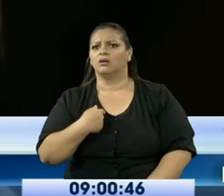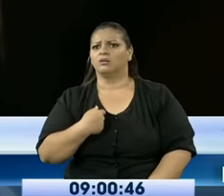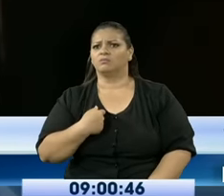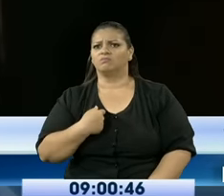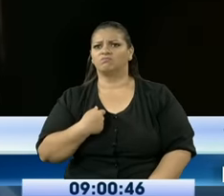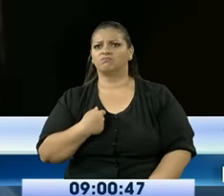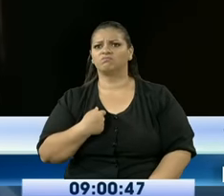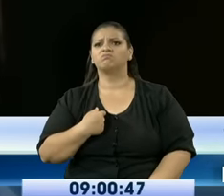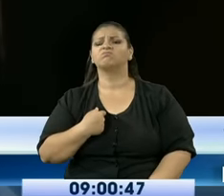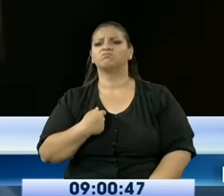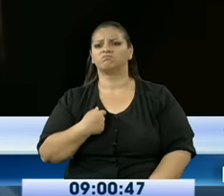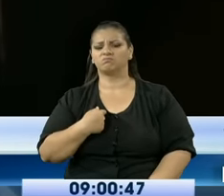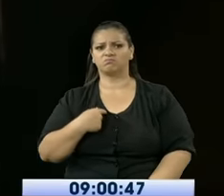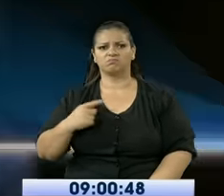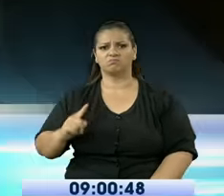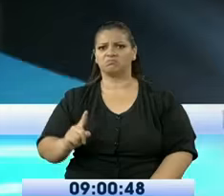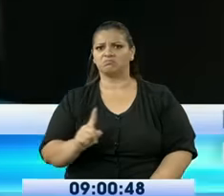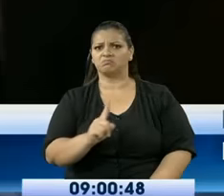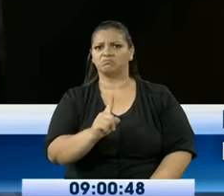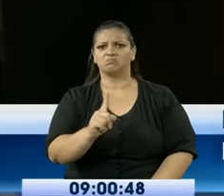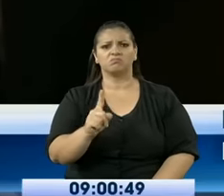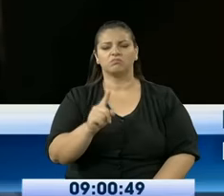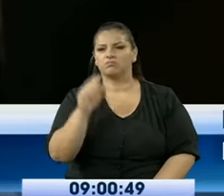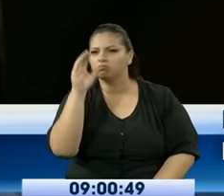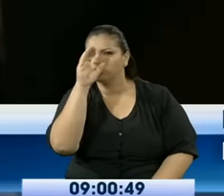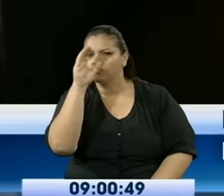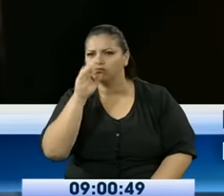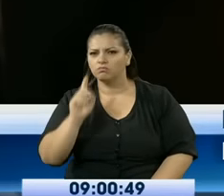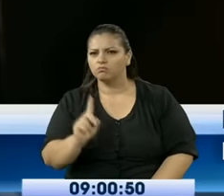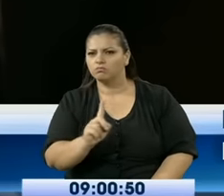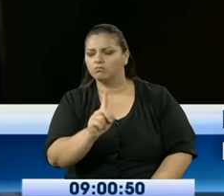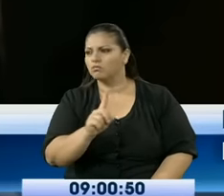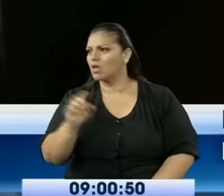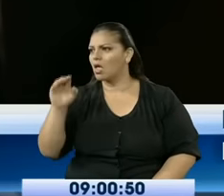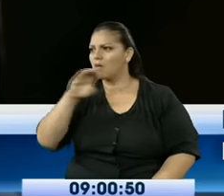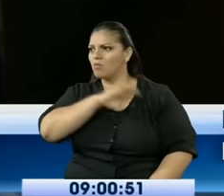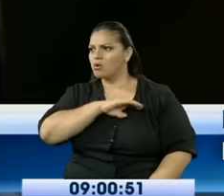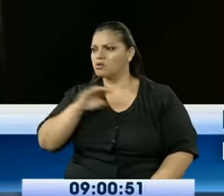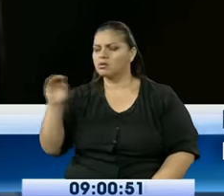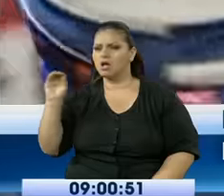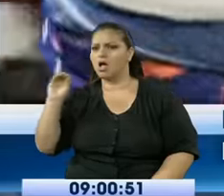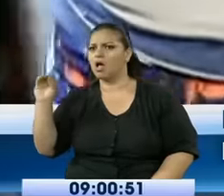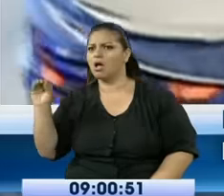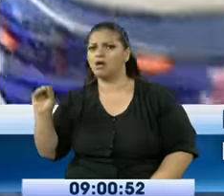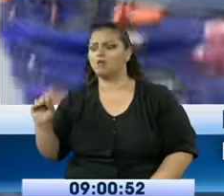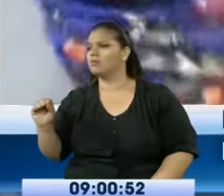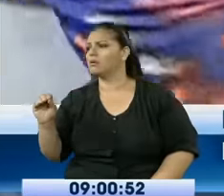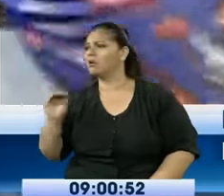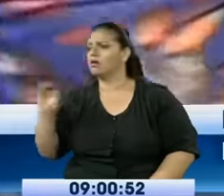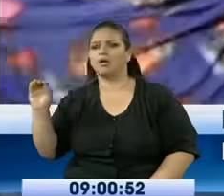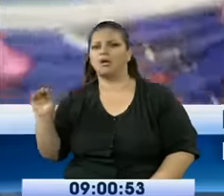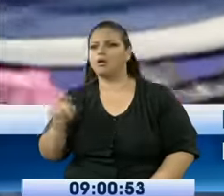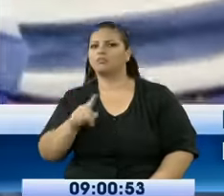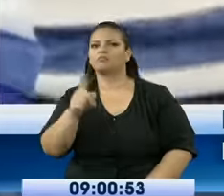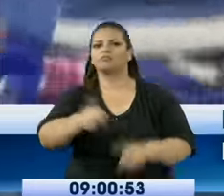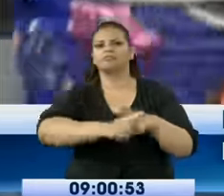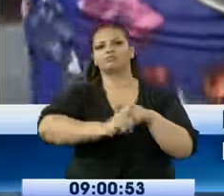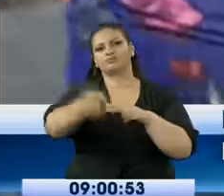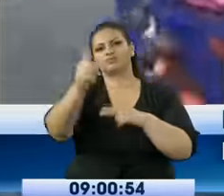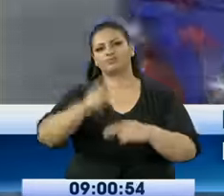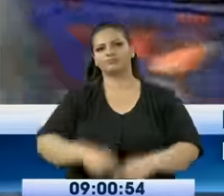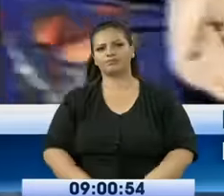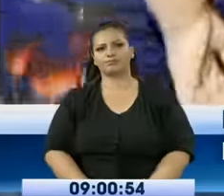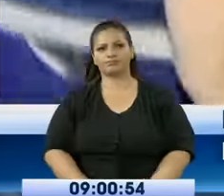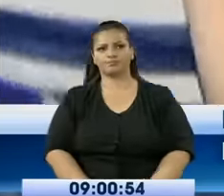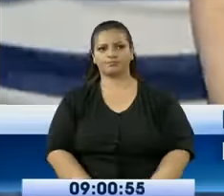dónde estaba la policía exactamente, y mientras yo hice ese transcurso, ya se había ido. Tras el hecho, concibió a